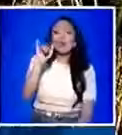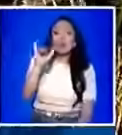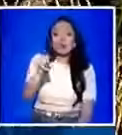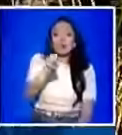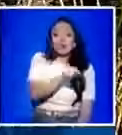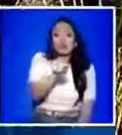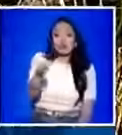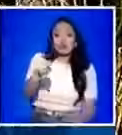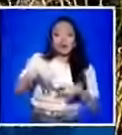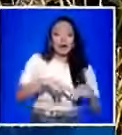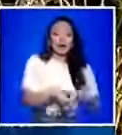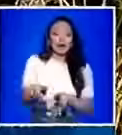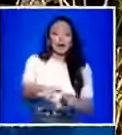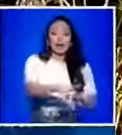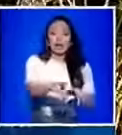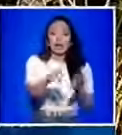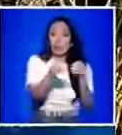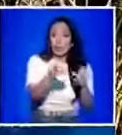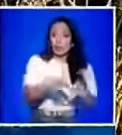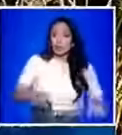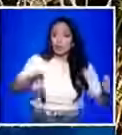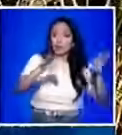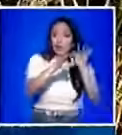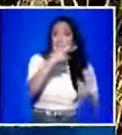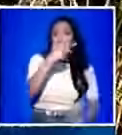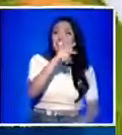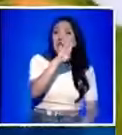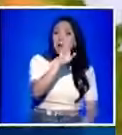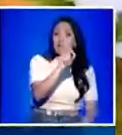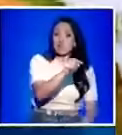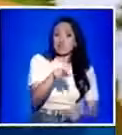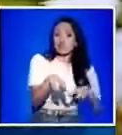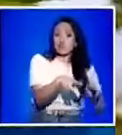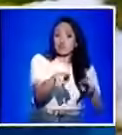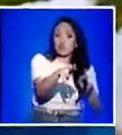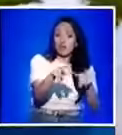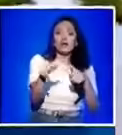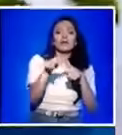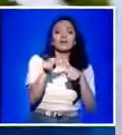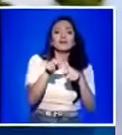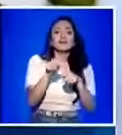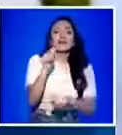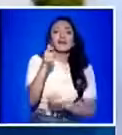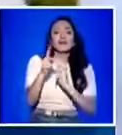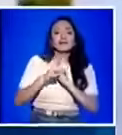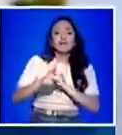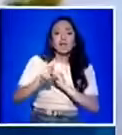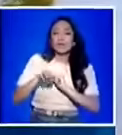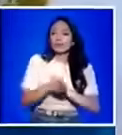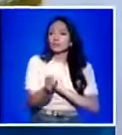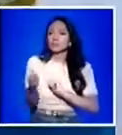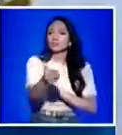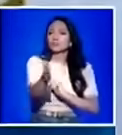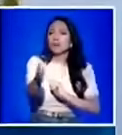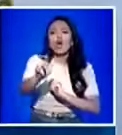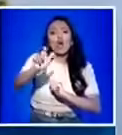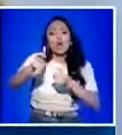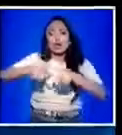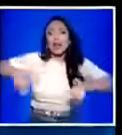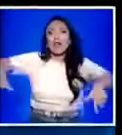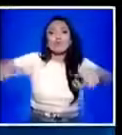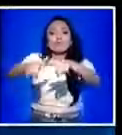Chambo, uno de los principales afluentes de la provincia. A unos 10 kilómetros aparece entre los pajonales la Laguna